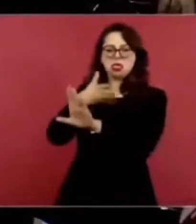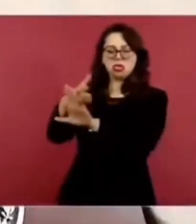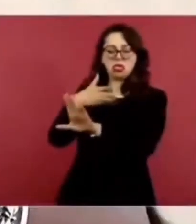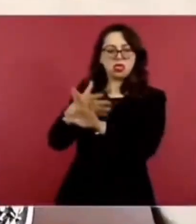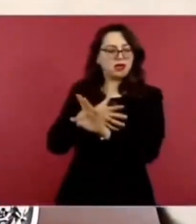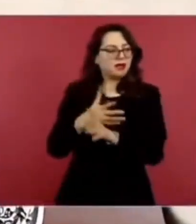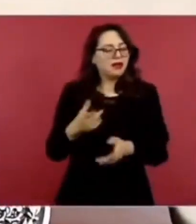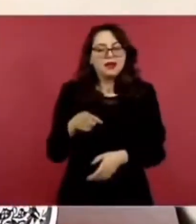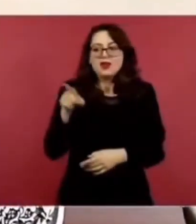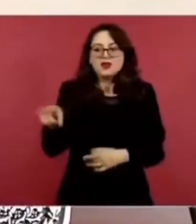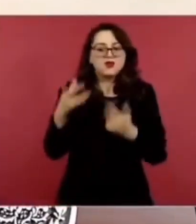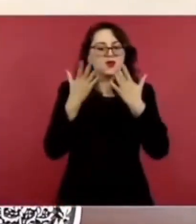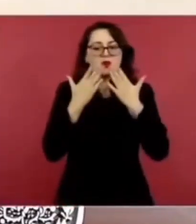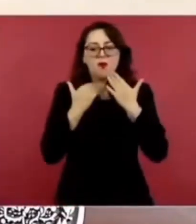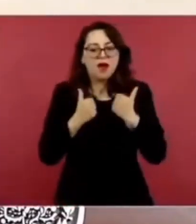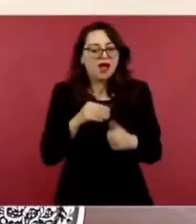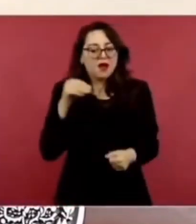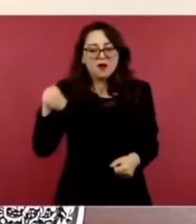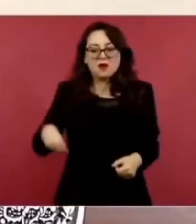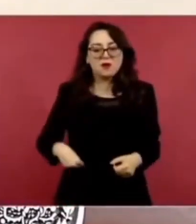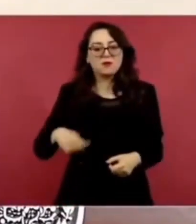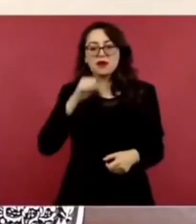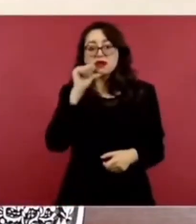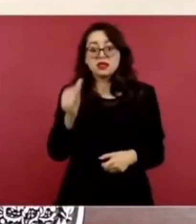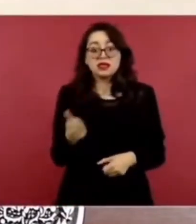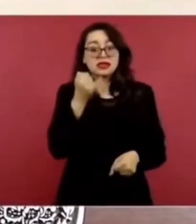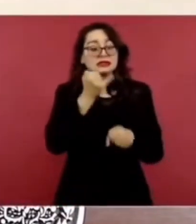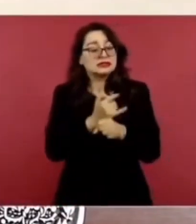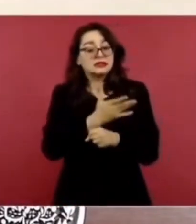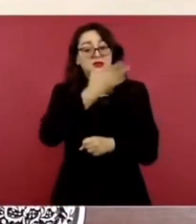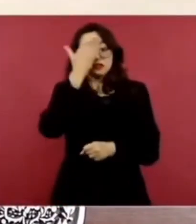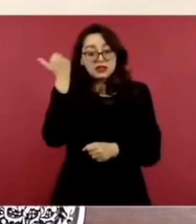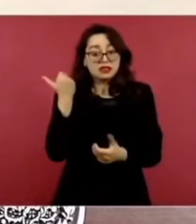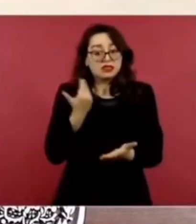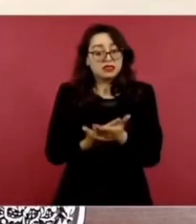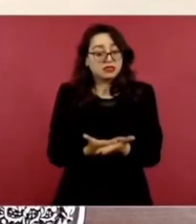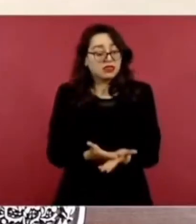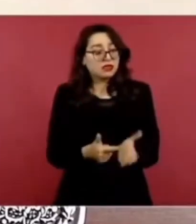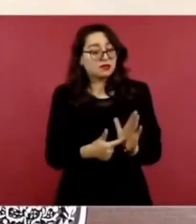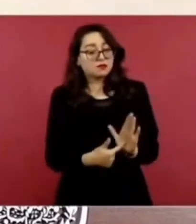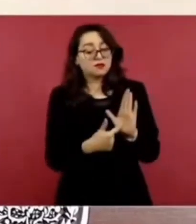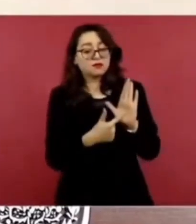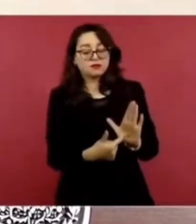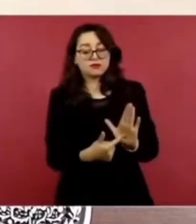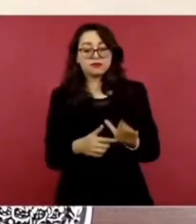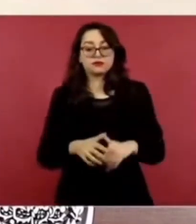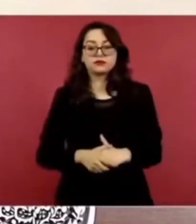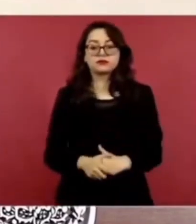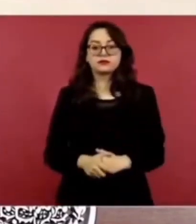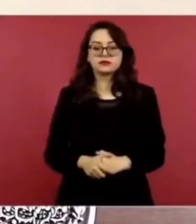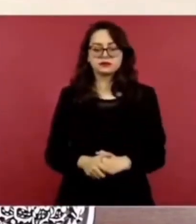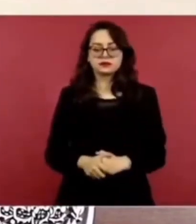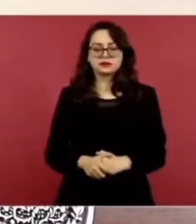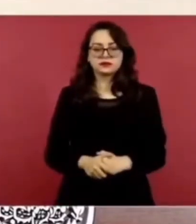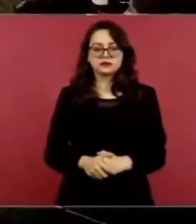comisión para conocer lo sucedido, ¿no? Sí. Pediría la reinstalación.